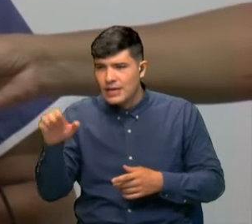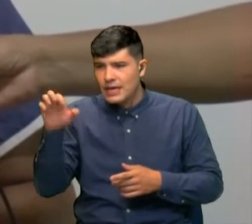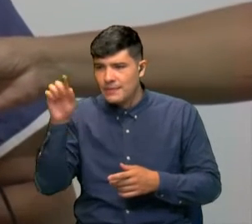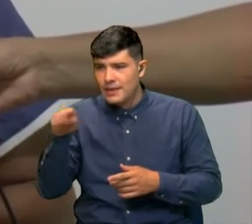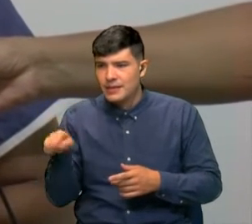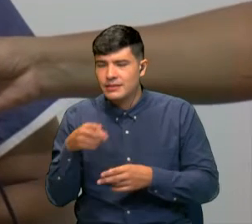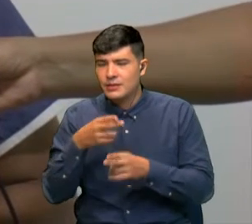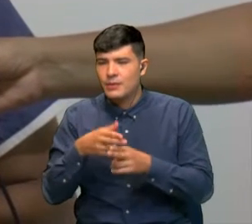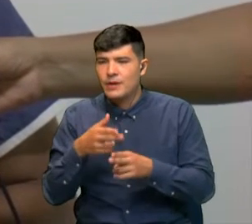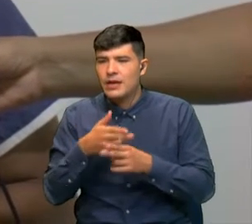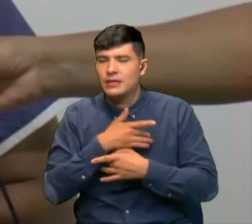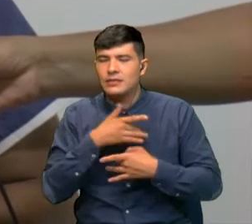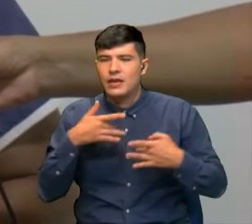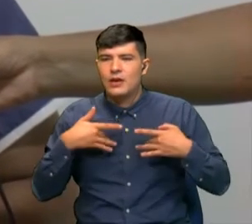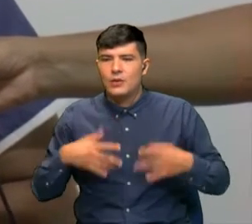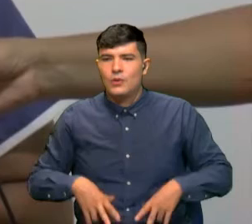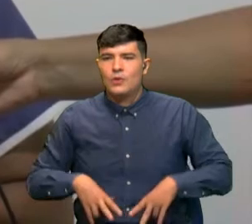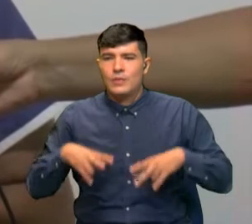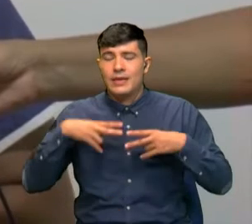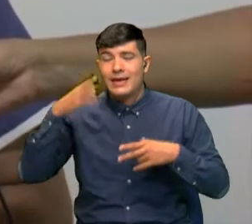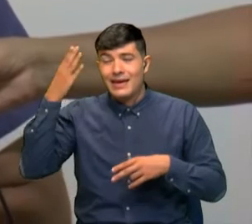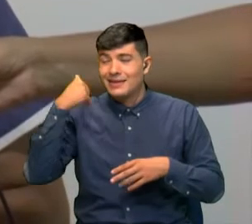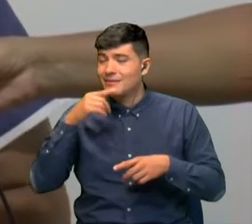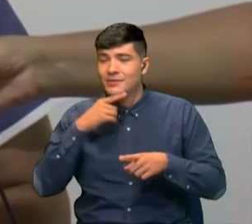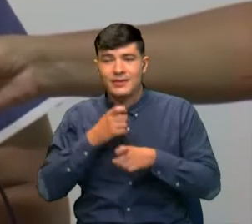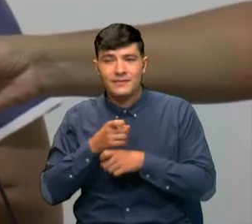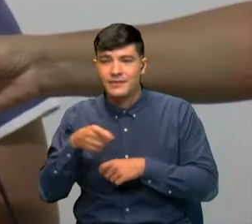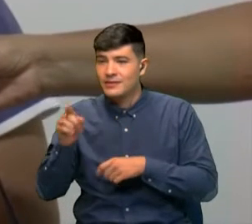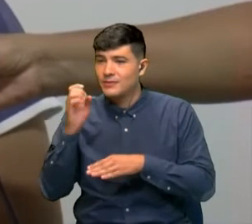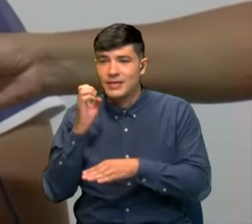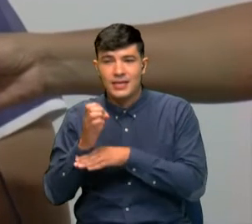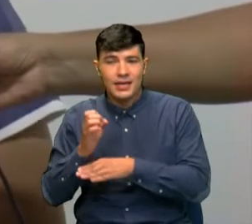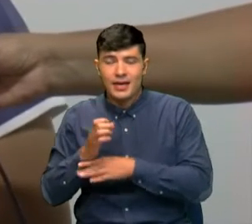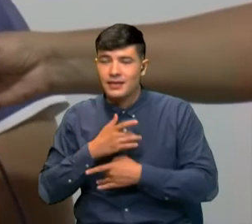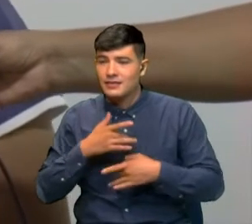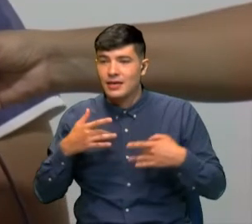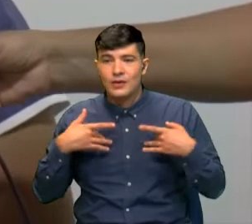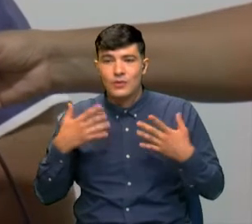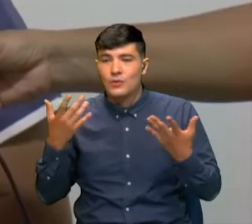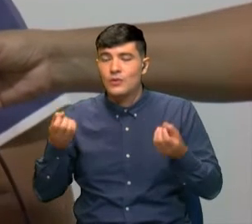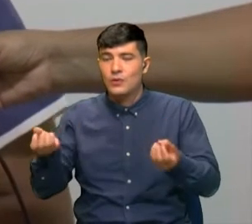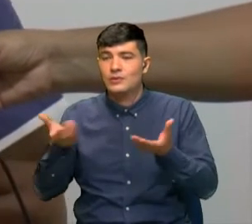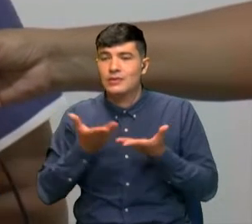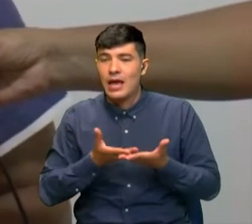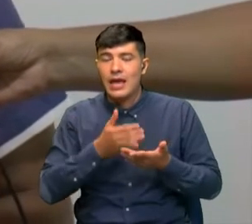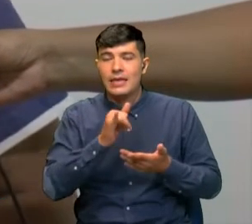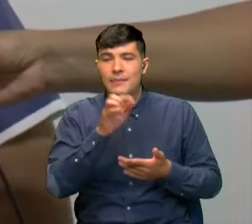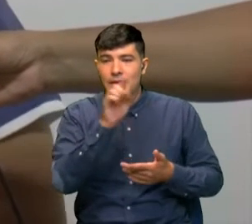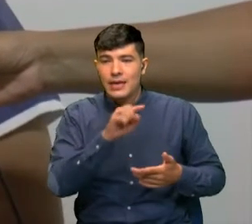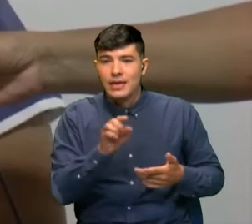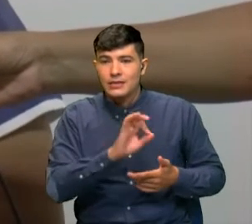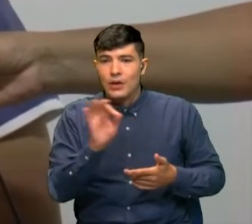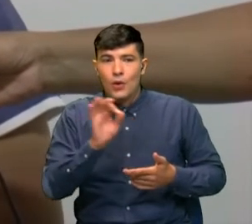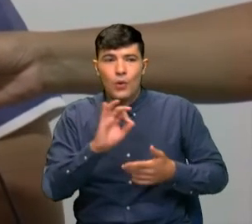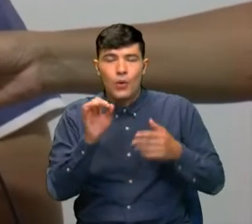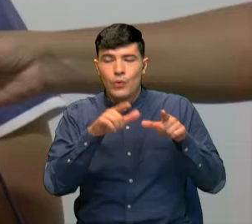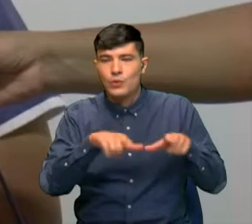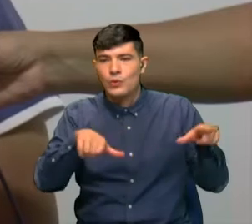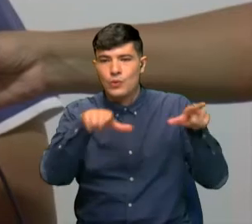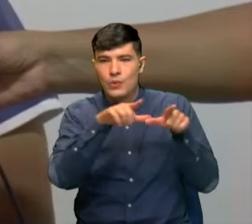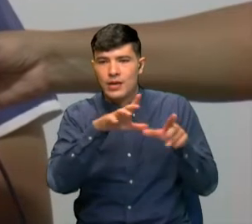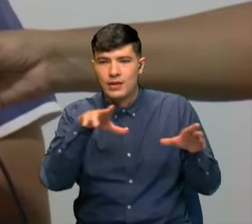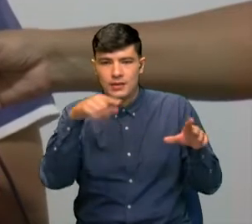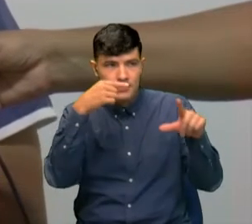llama salud vida le ha sido difícil con esta identidad que nos ubique un sitio donde